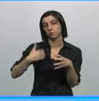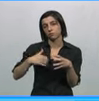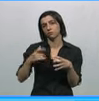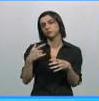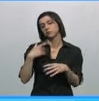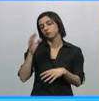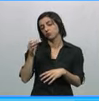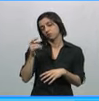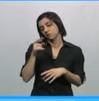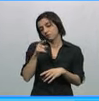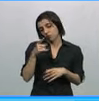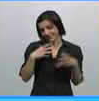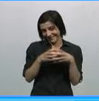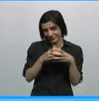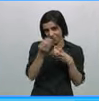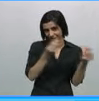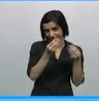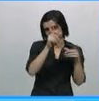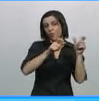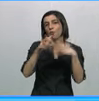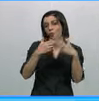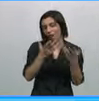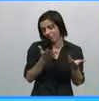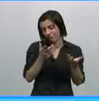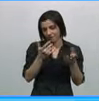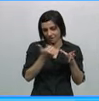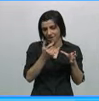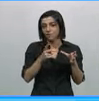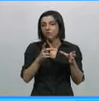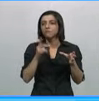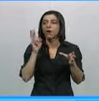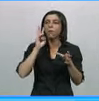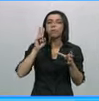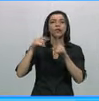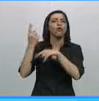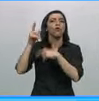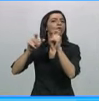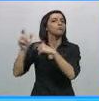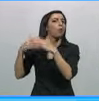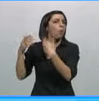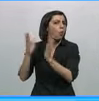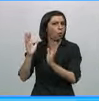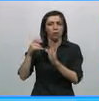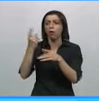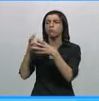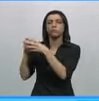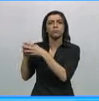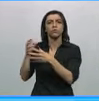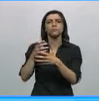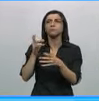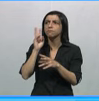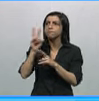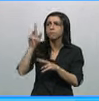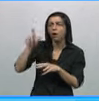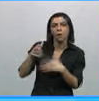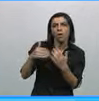tenés en tu plantel, ¿qué jugadores te divierten? ¿Qué jugadores te gusta verlos jugar? ¿Qué jugadores te parece que siguen, a pesar de lo